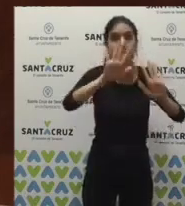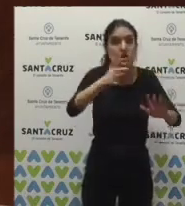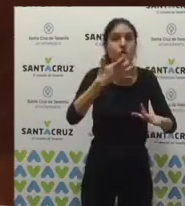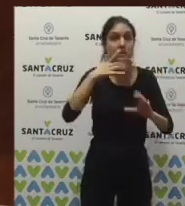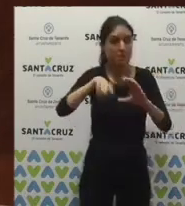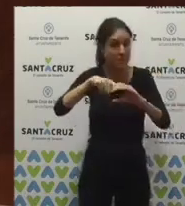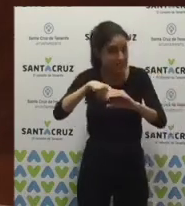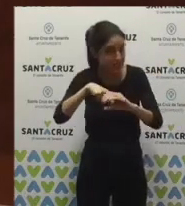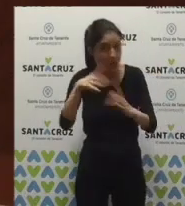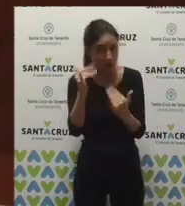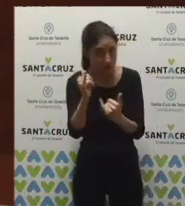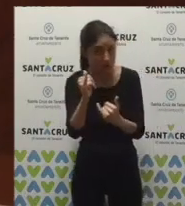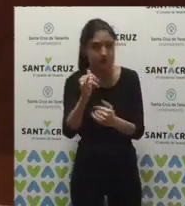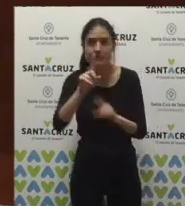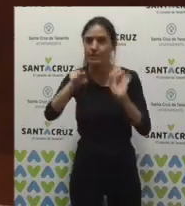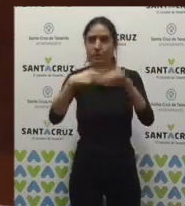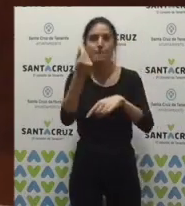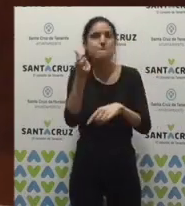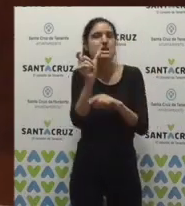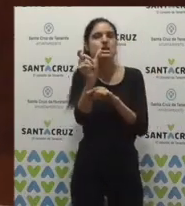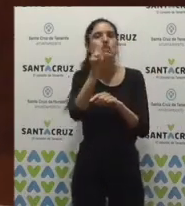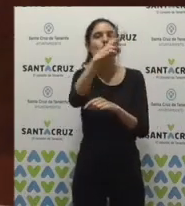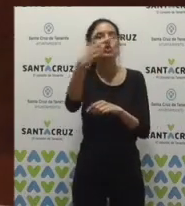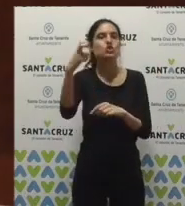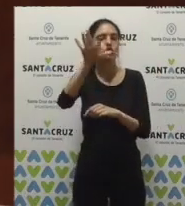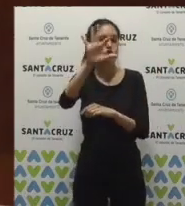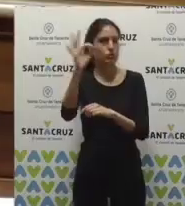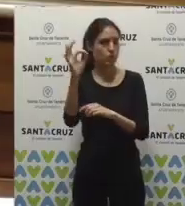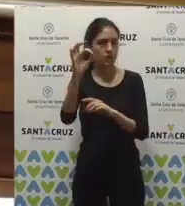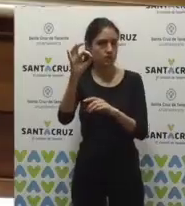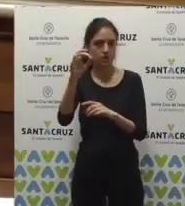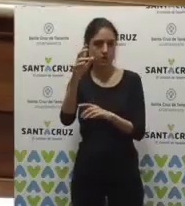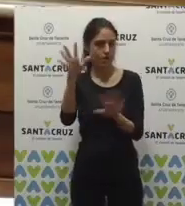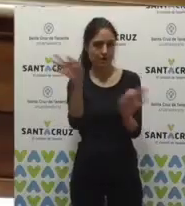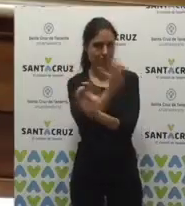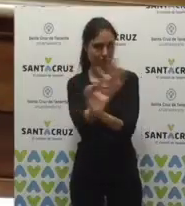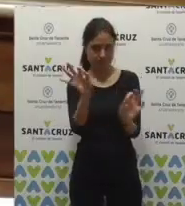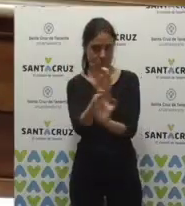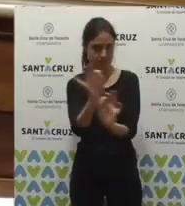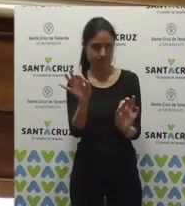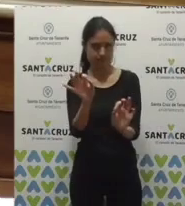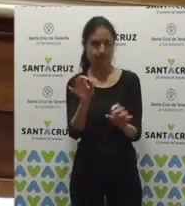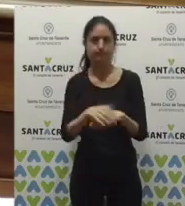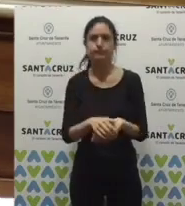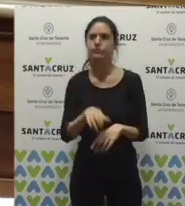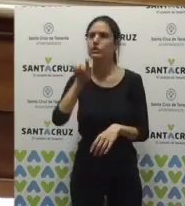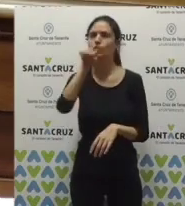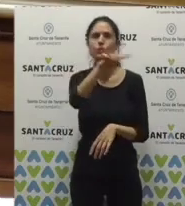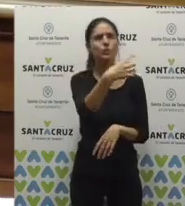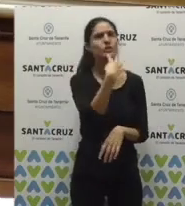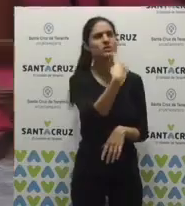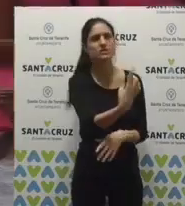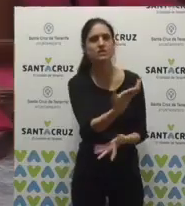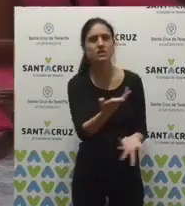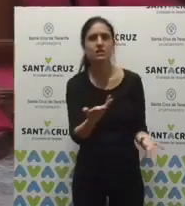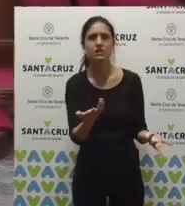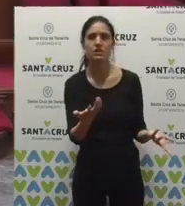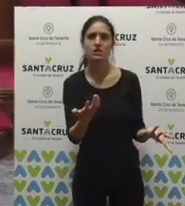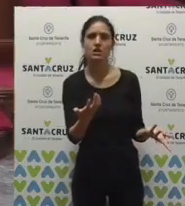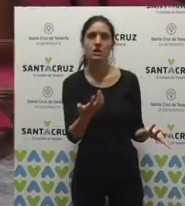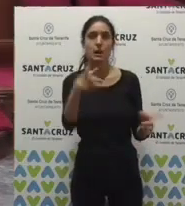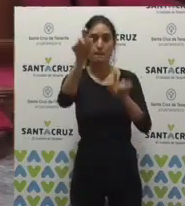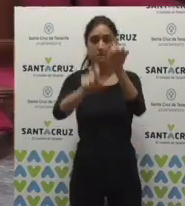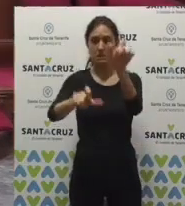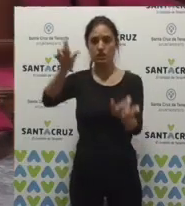docentes en cuenta ninguna son 15 millones de euros de inversión usted habla de testar a todos los